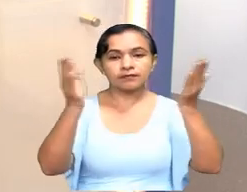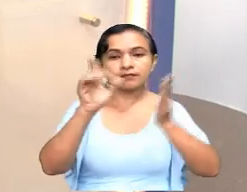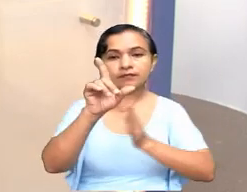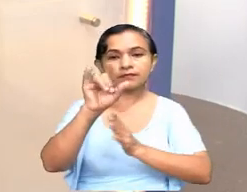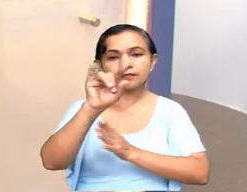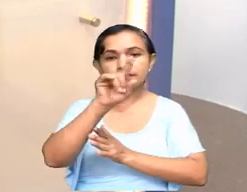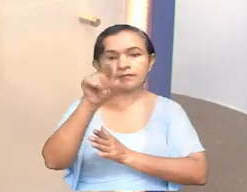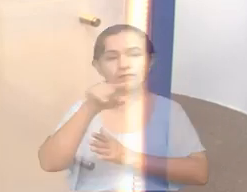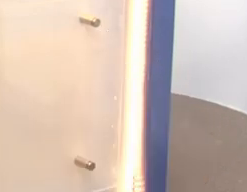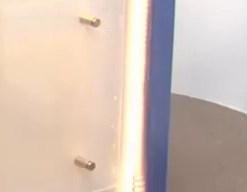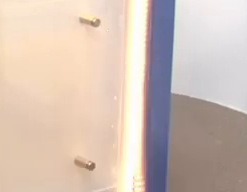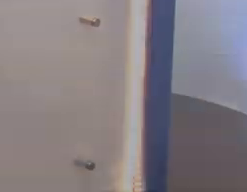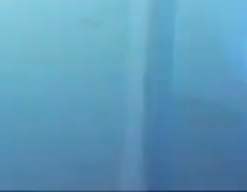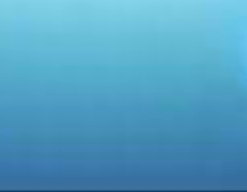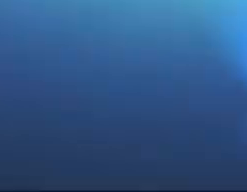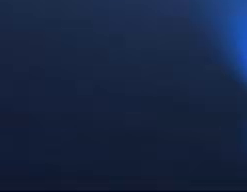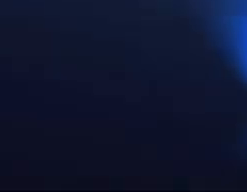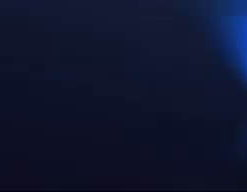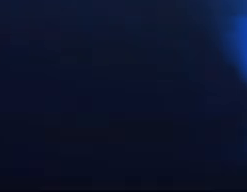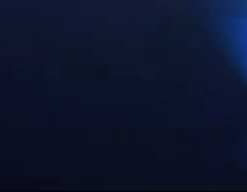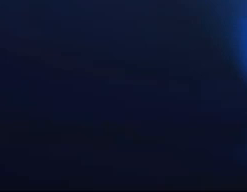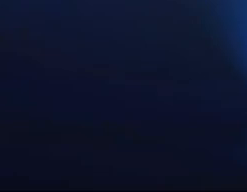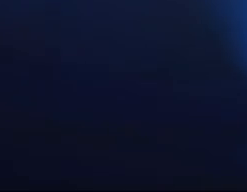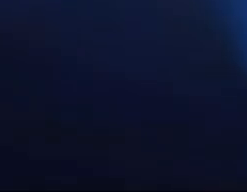siguiente reporte.